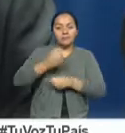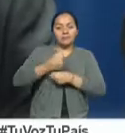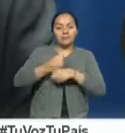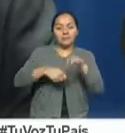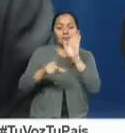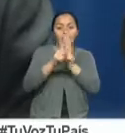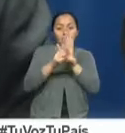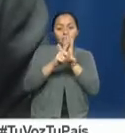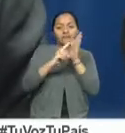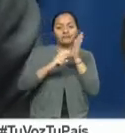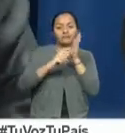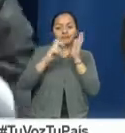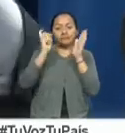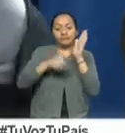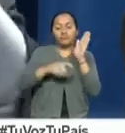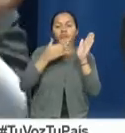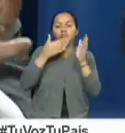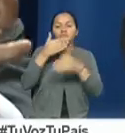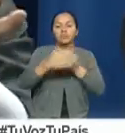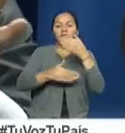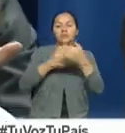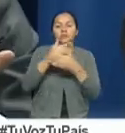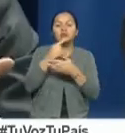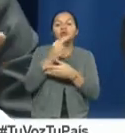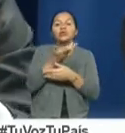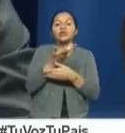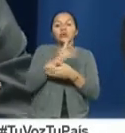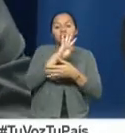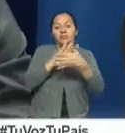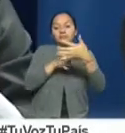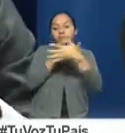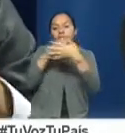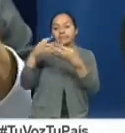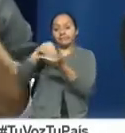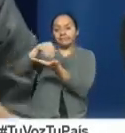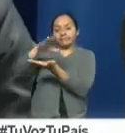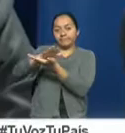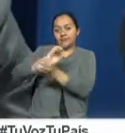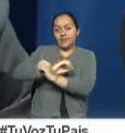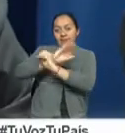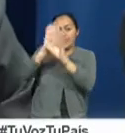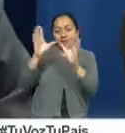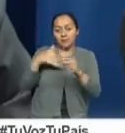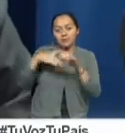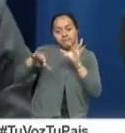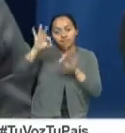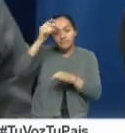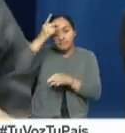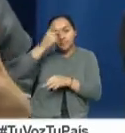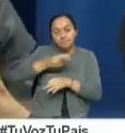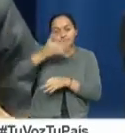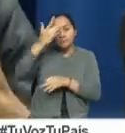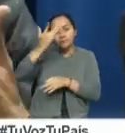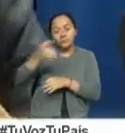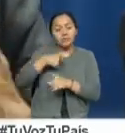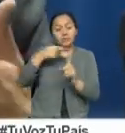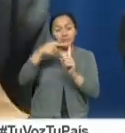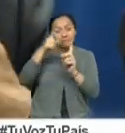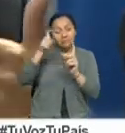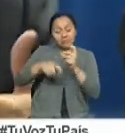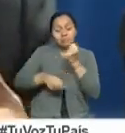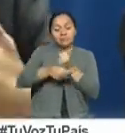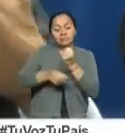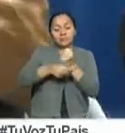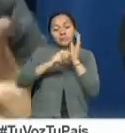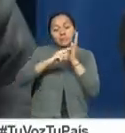legales, en una zona que está claramente establecida. ¿Por qué tomamos esta decisión? Porque pese a que son operaciones